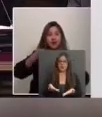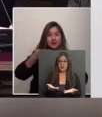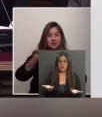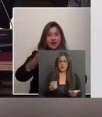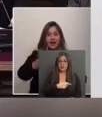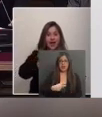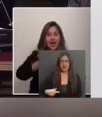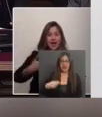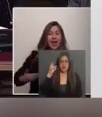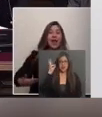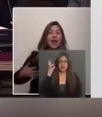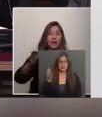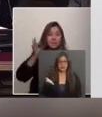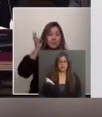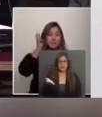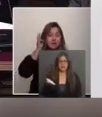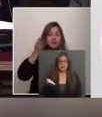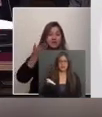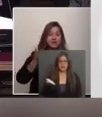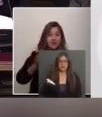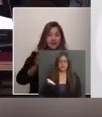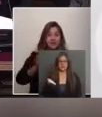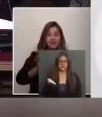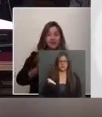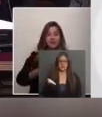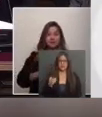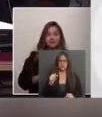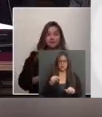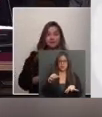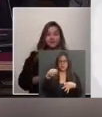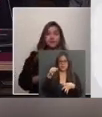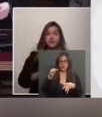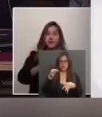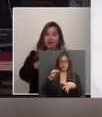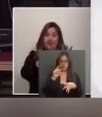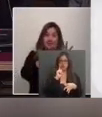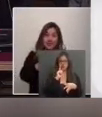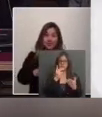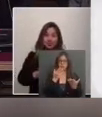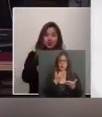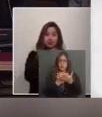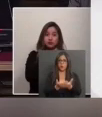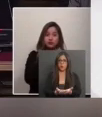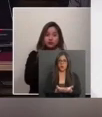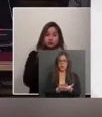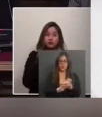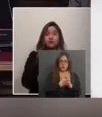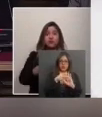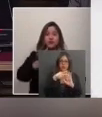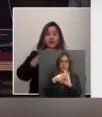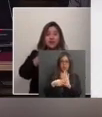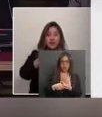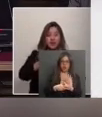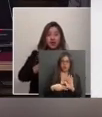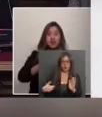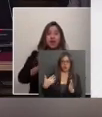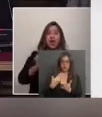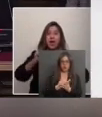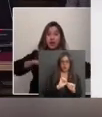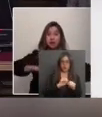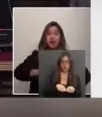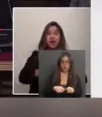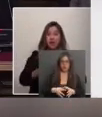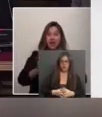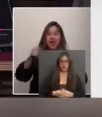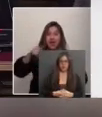escudriñabas un poco en esta propuesta, veías en materia de salud, ¿en qué te iba a beneficiar? ¿Aparecía? No. O sea, la libertad de elegir,